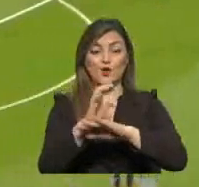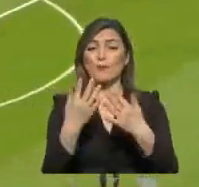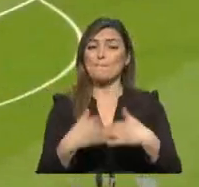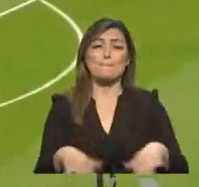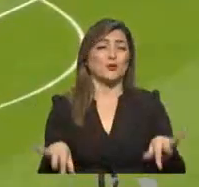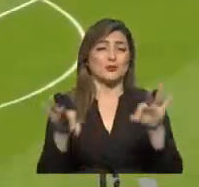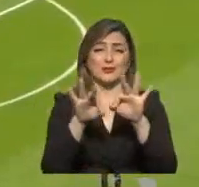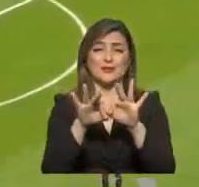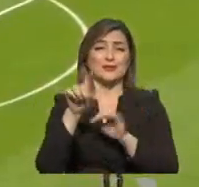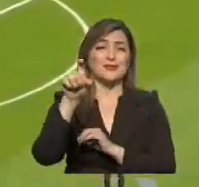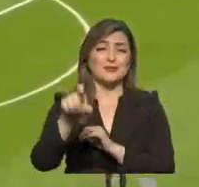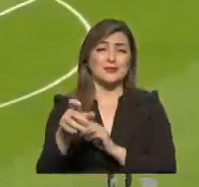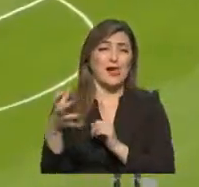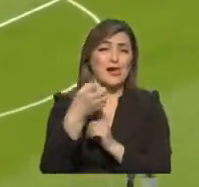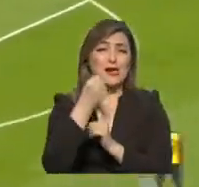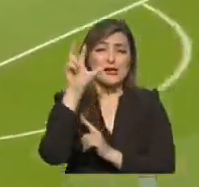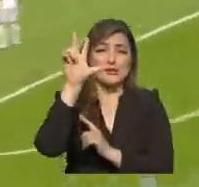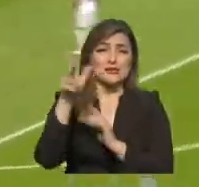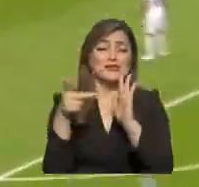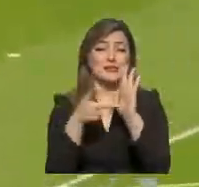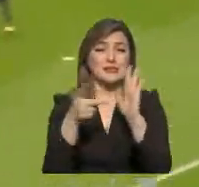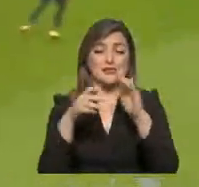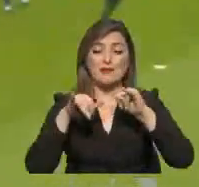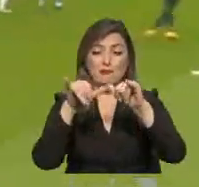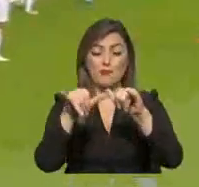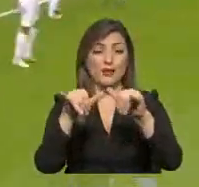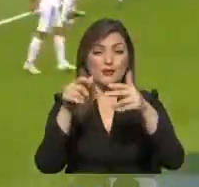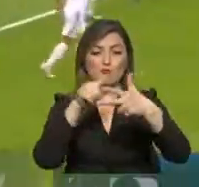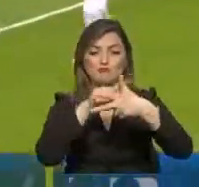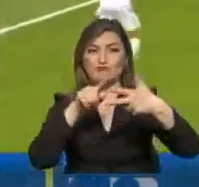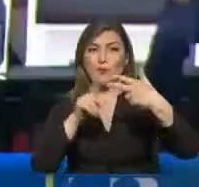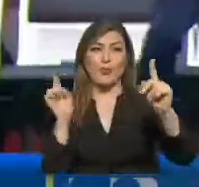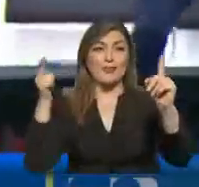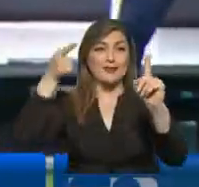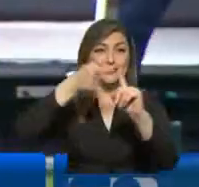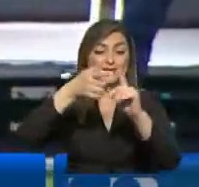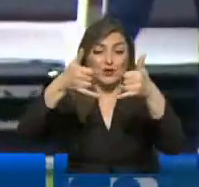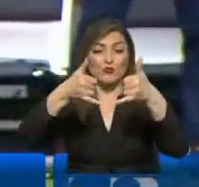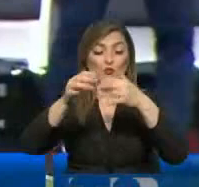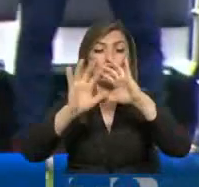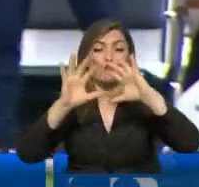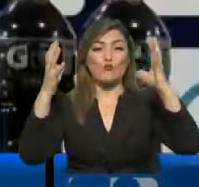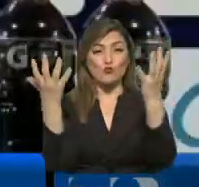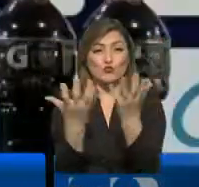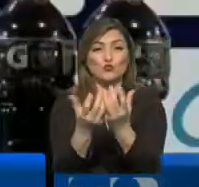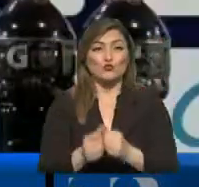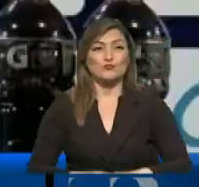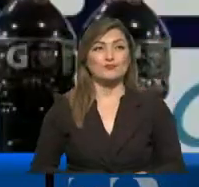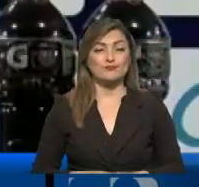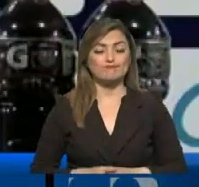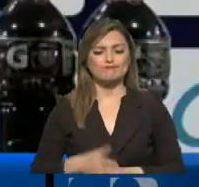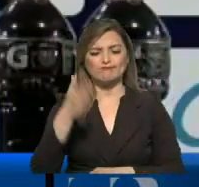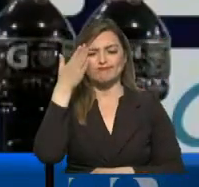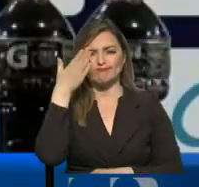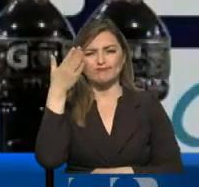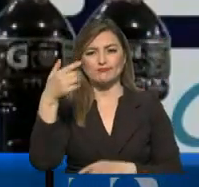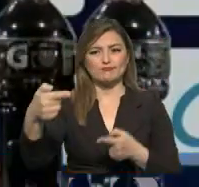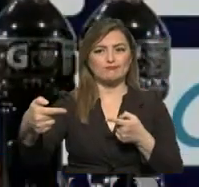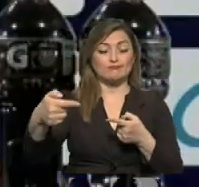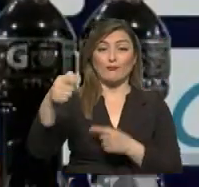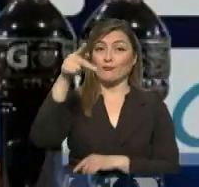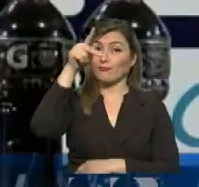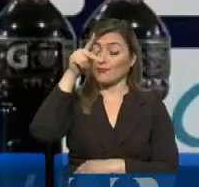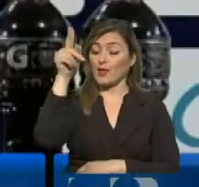ya que los 3 puntos mantendrían al equipo ecuatoriano en zona de clasificación directa a la Copa del Mundo. Todos sabemos que tenemos por delante un rival muy